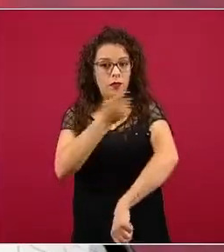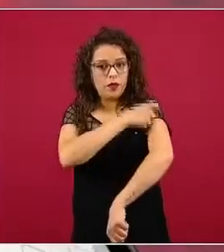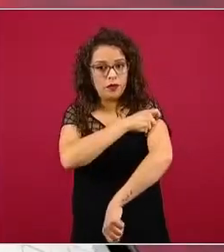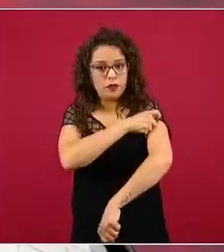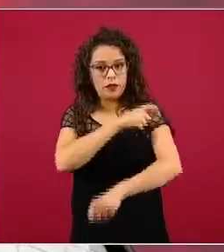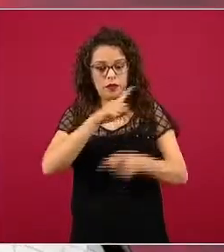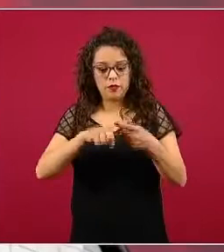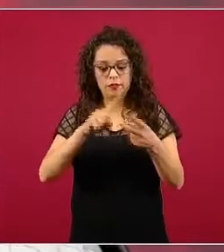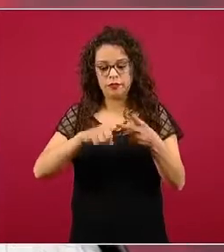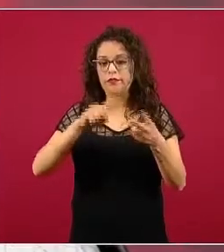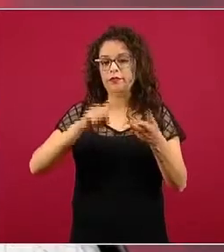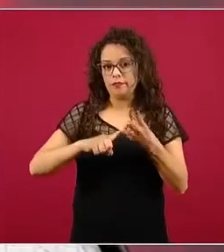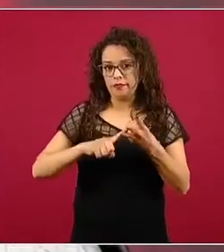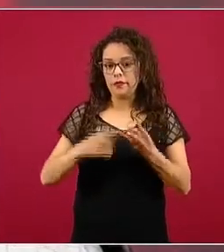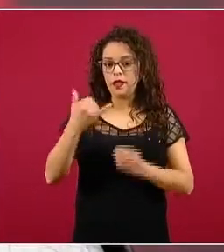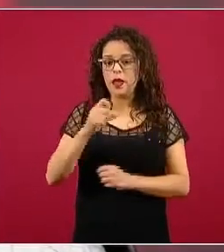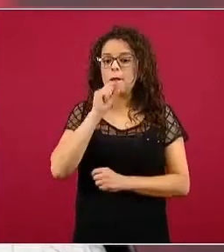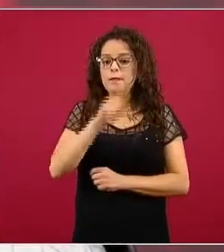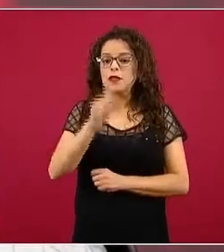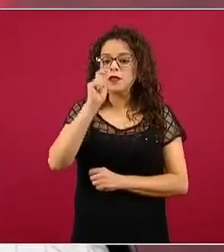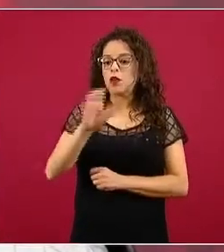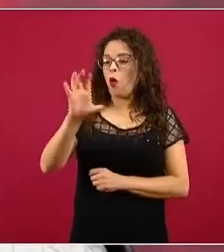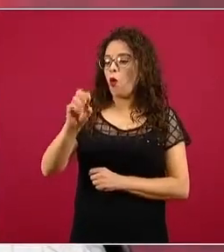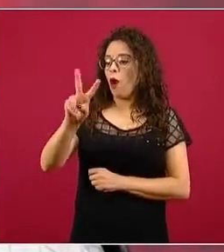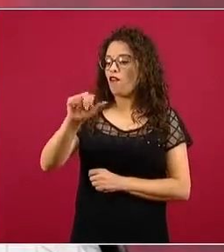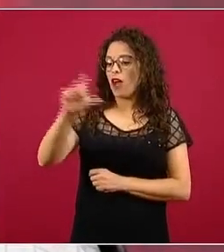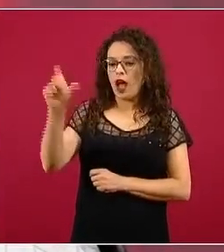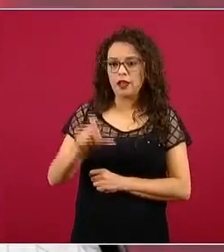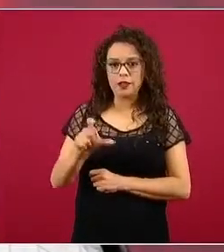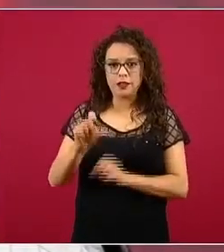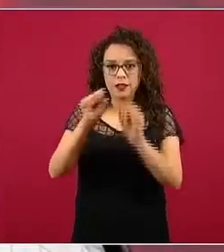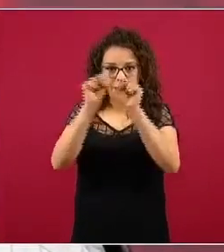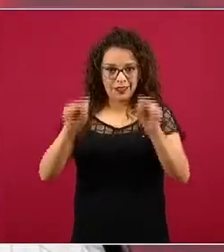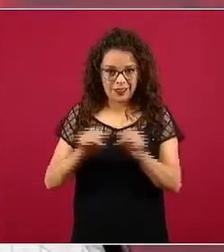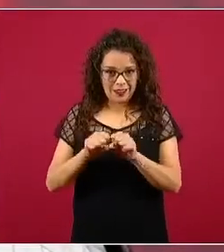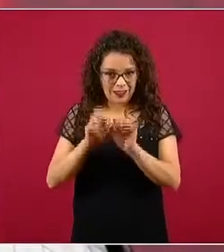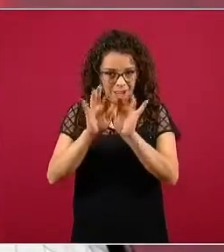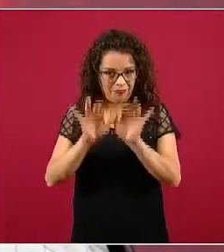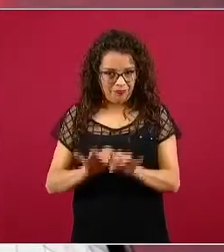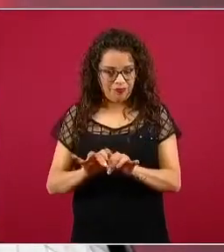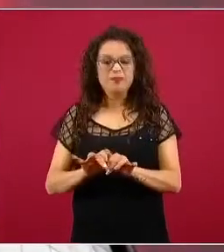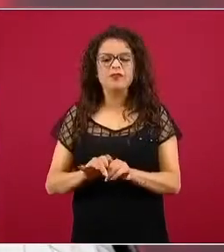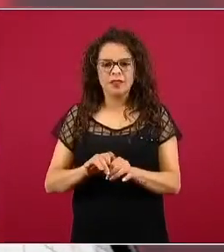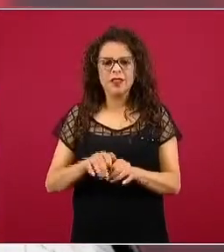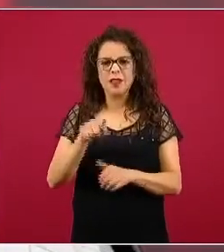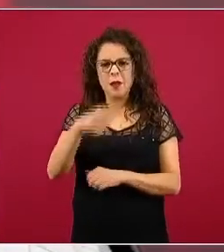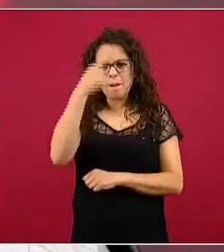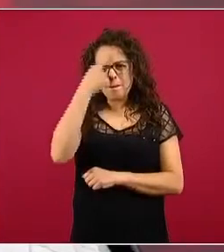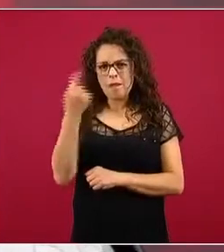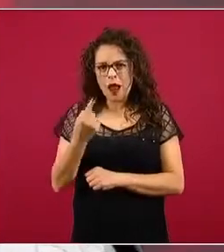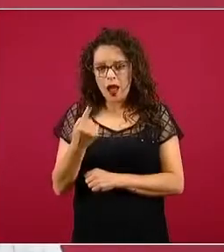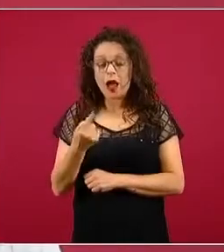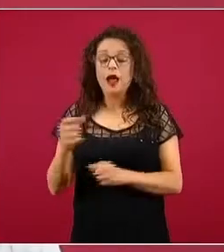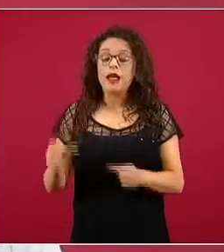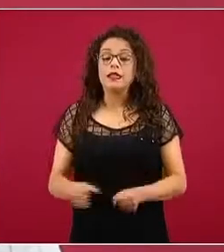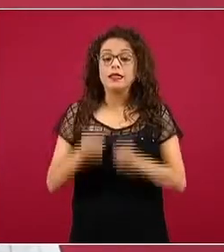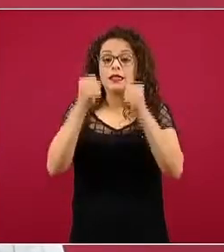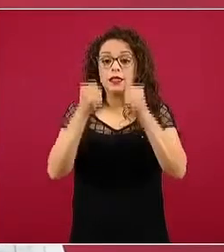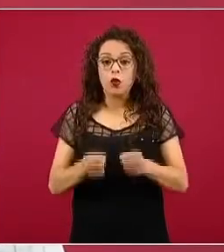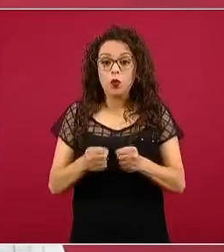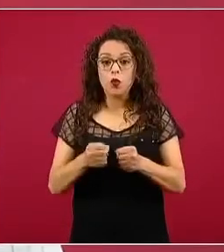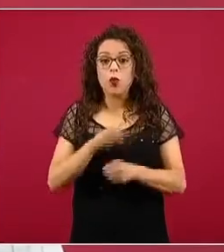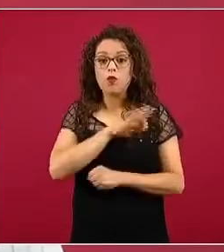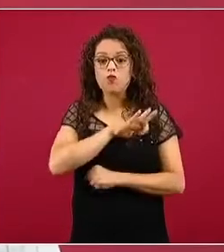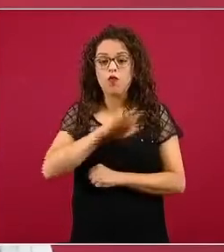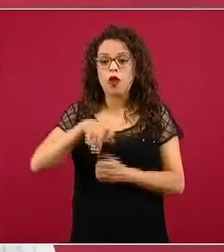y también la iniciativa COVAX. Tienen como principal objetivo precisamente asegurar el acceso oportuno